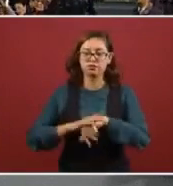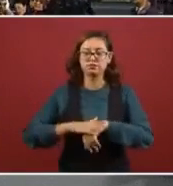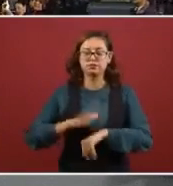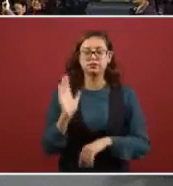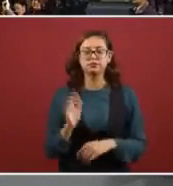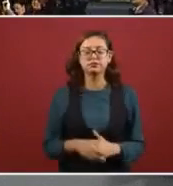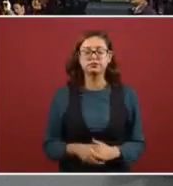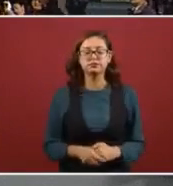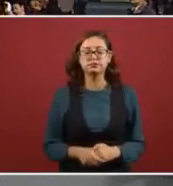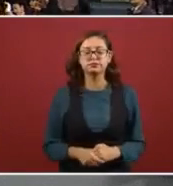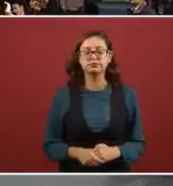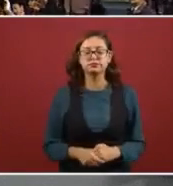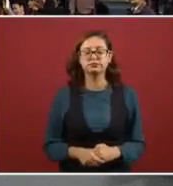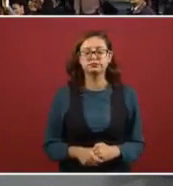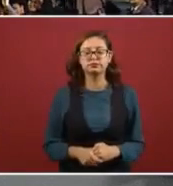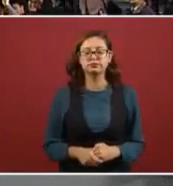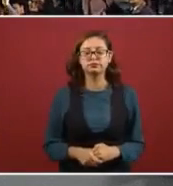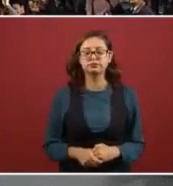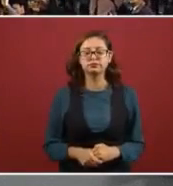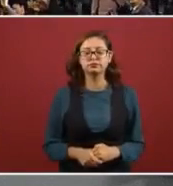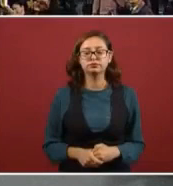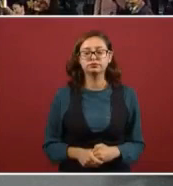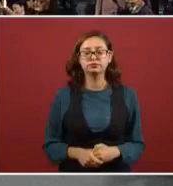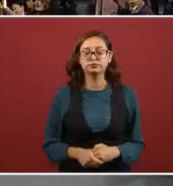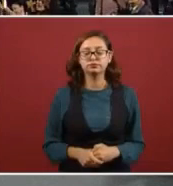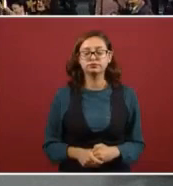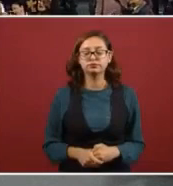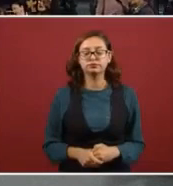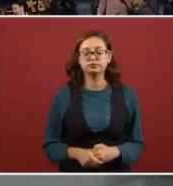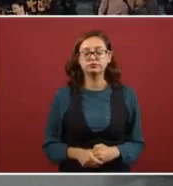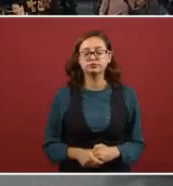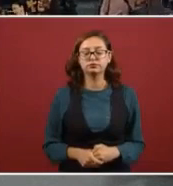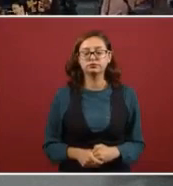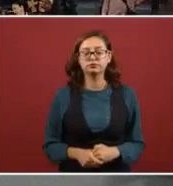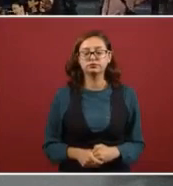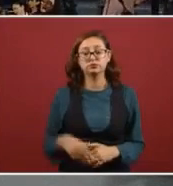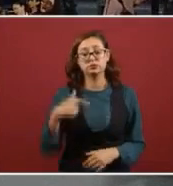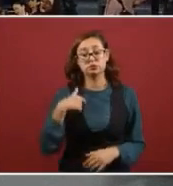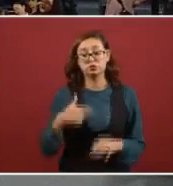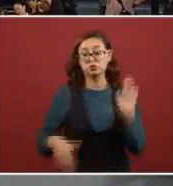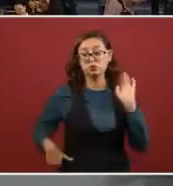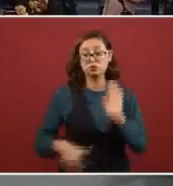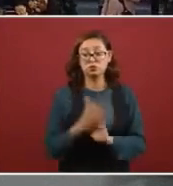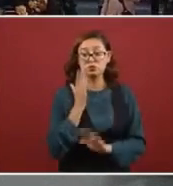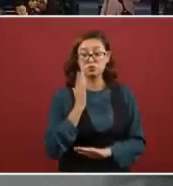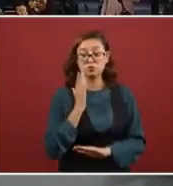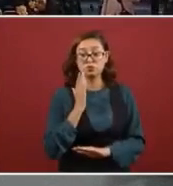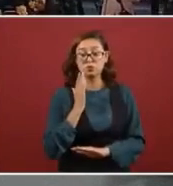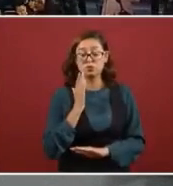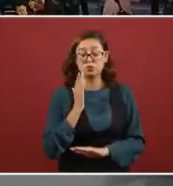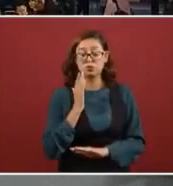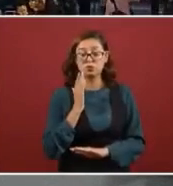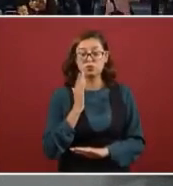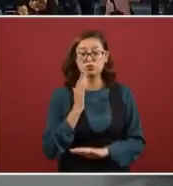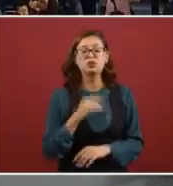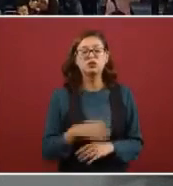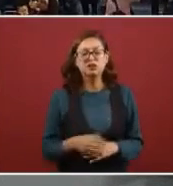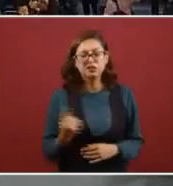then we're done. Ahora, me voy a ir a, Because I have to go.